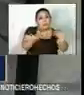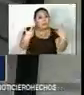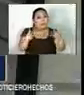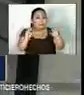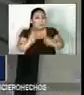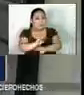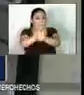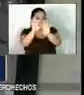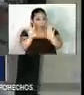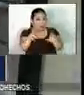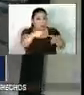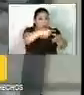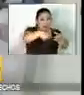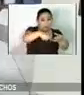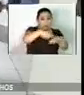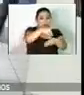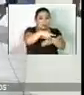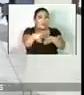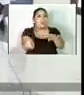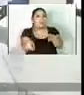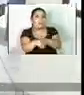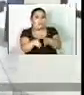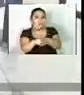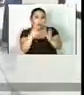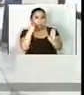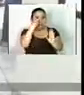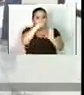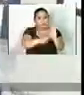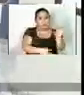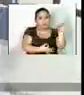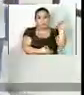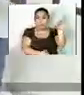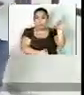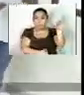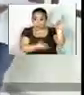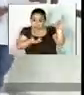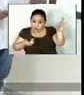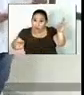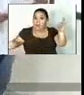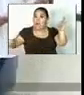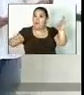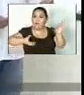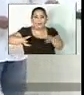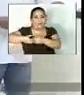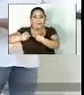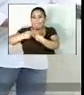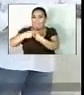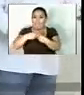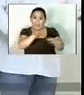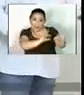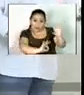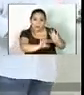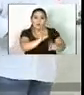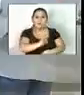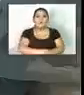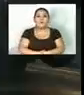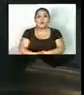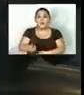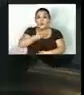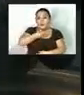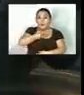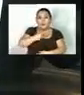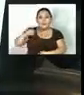es una postura de los diputados que presentaron la pieza y no la del partido político. Christopher